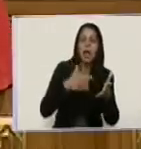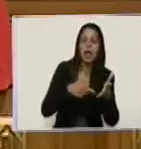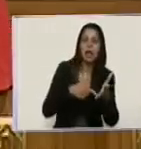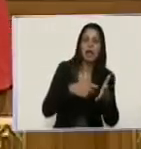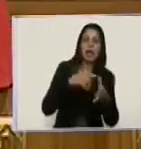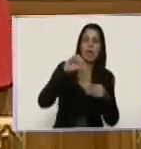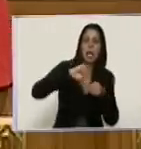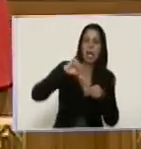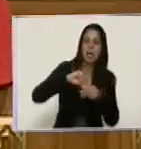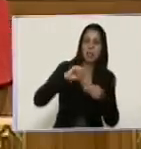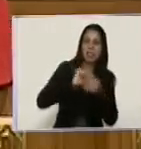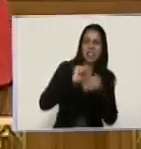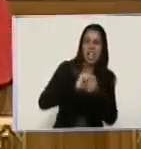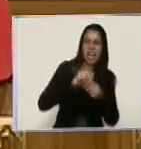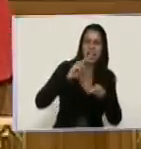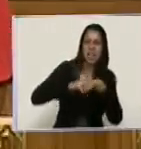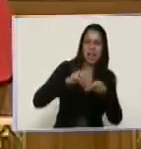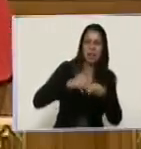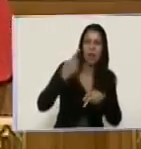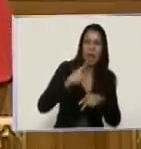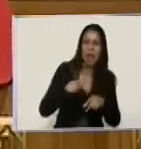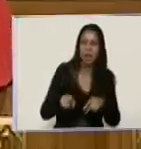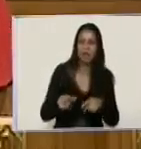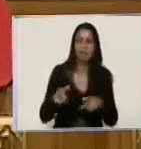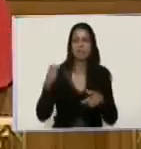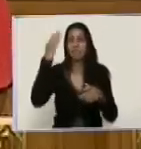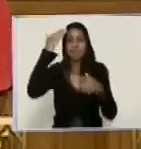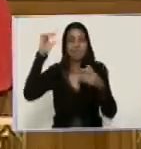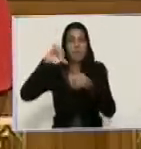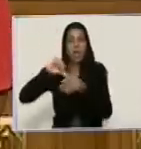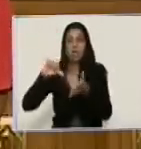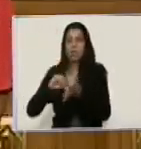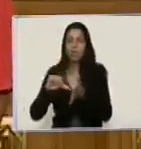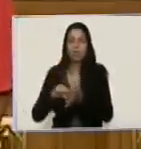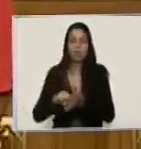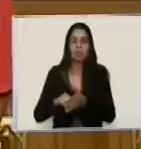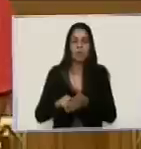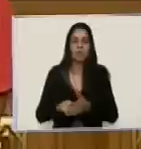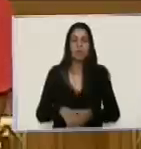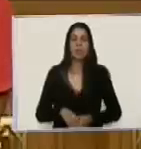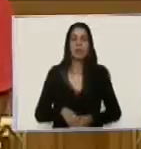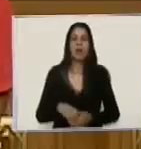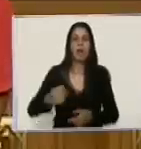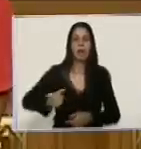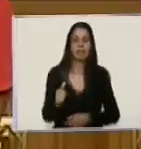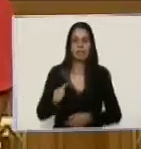petróleo. Y los espías británicos dijeron: sí sabemos, nosotros sí sabemos.